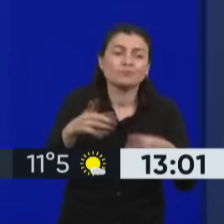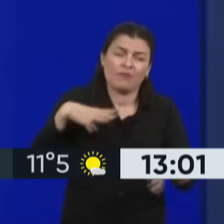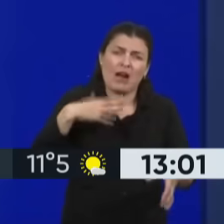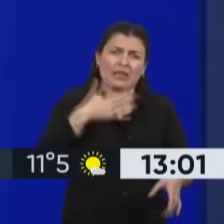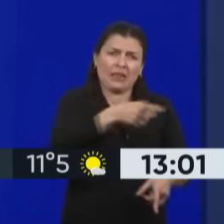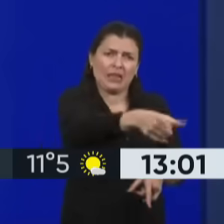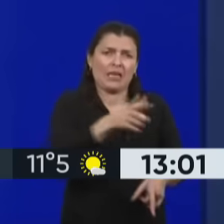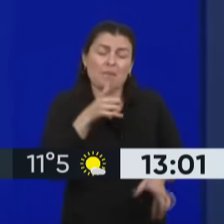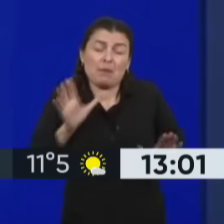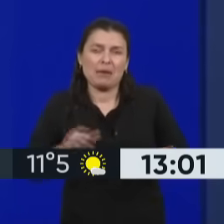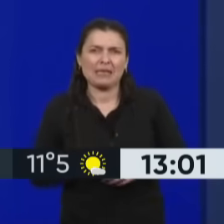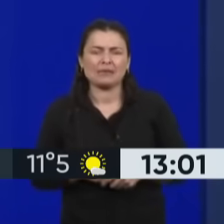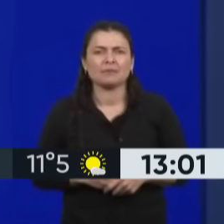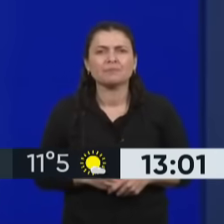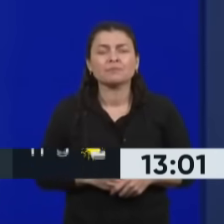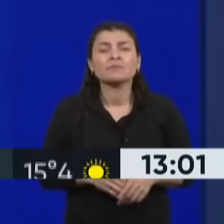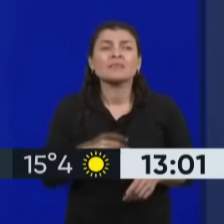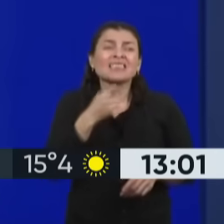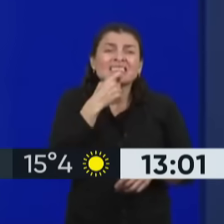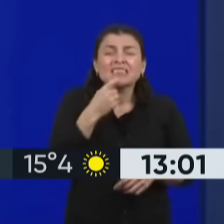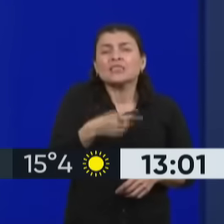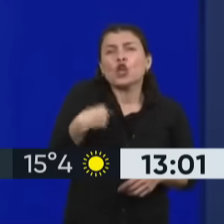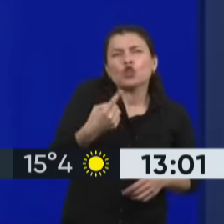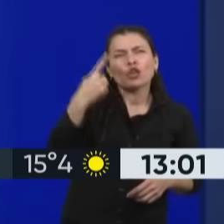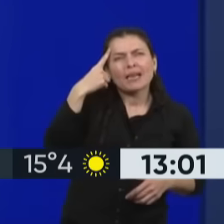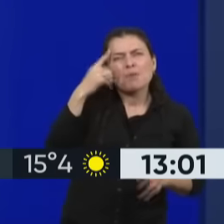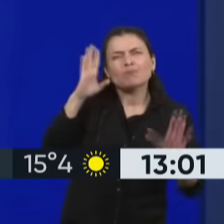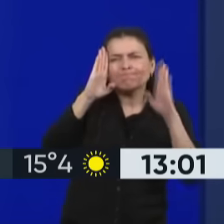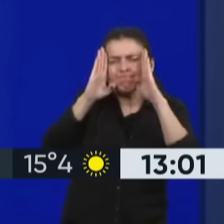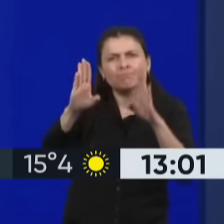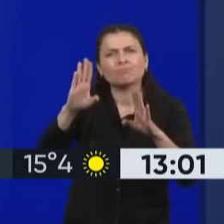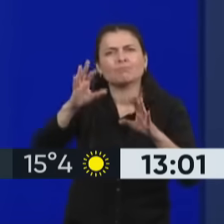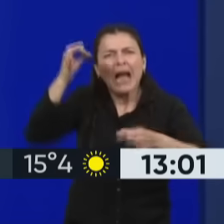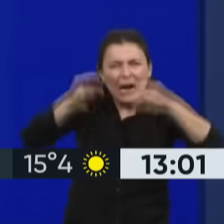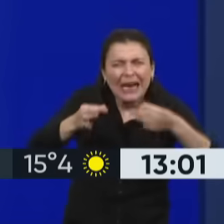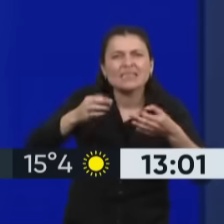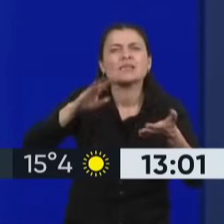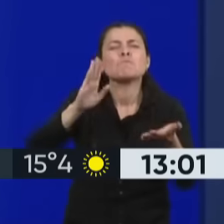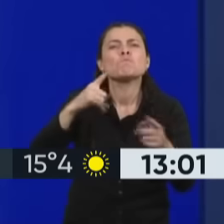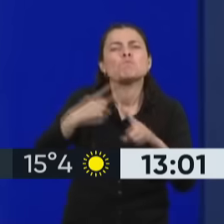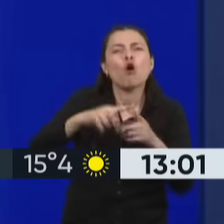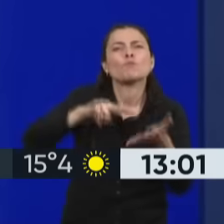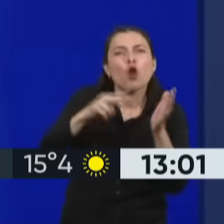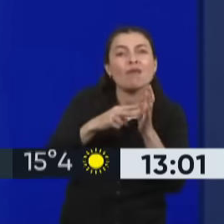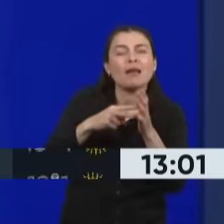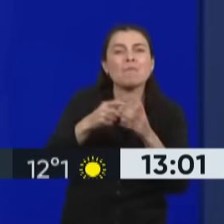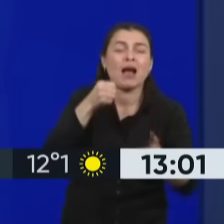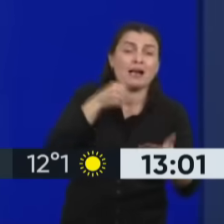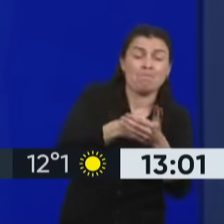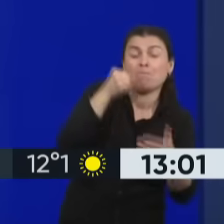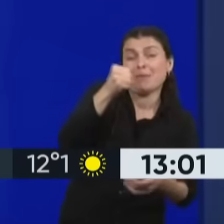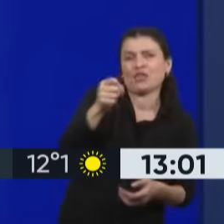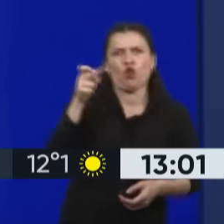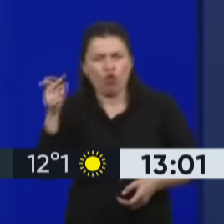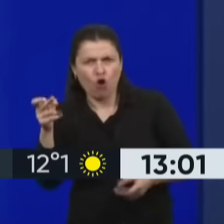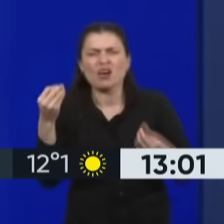Pero si queremos mirar el problema cambiario, no solo que hoy nuestro tipo de cambio es libre y unificado